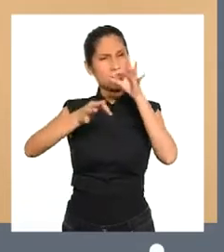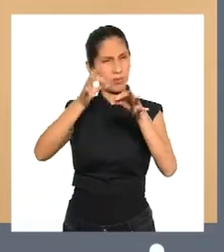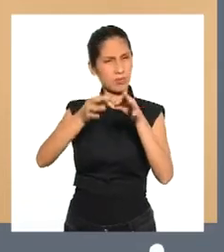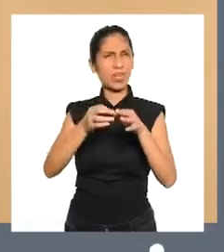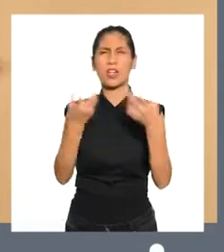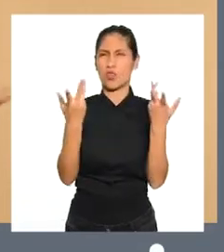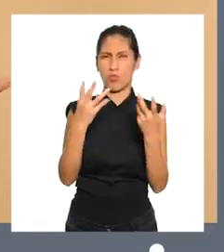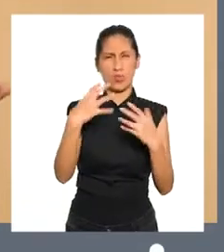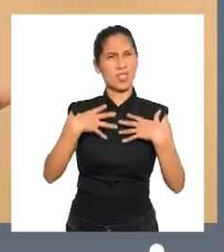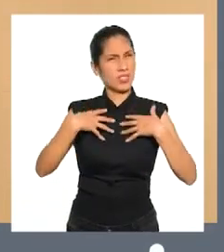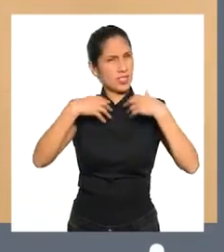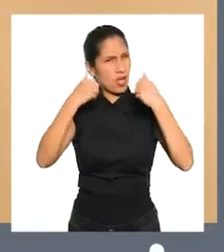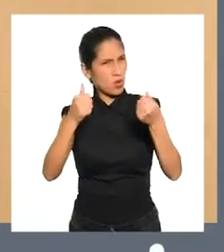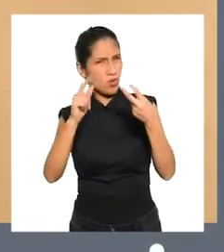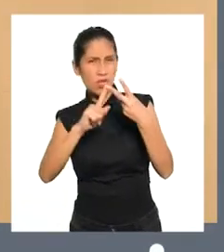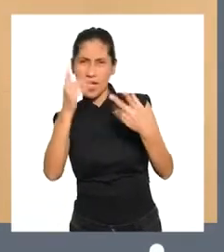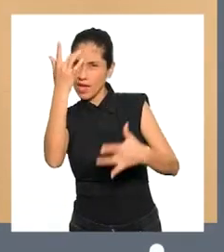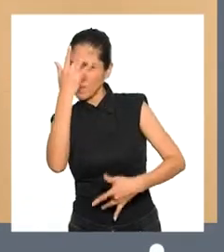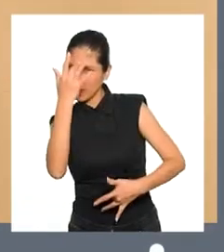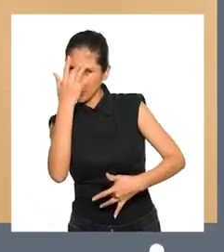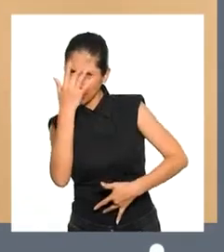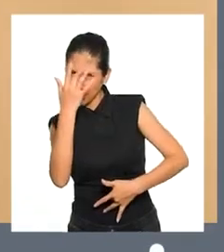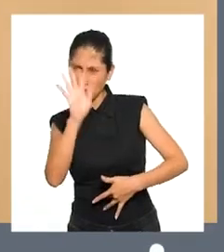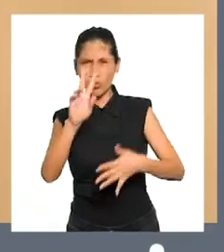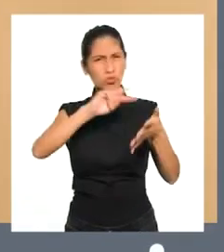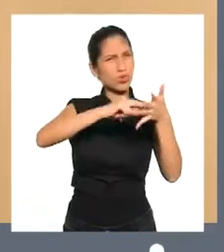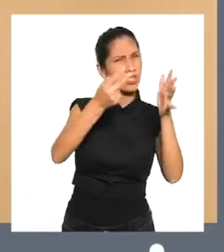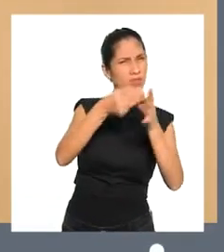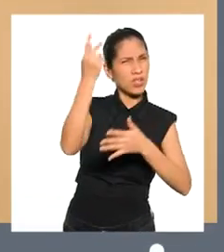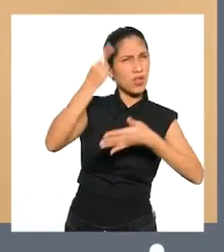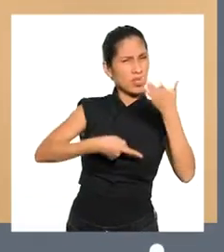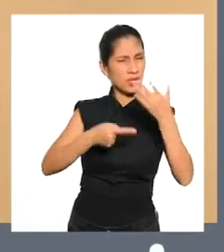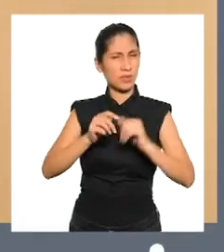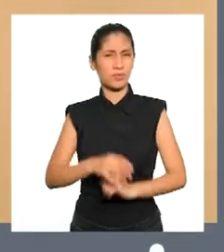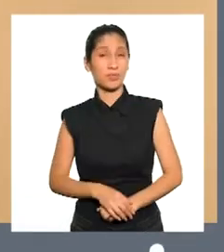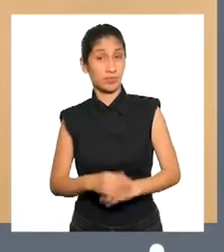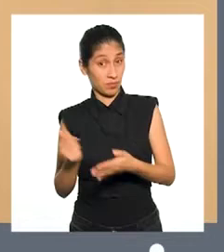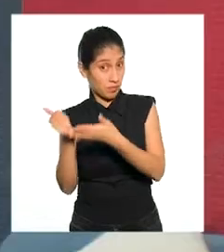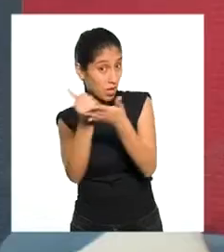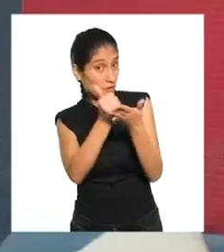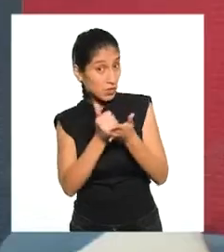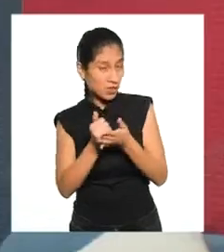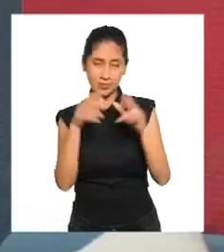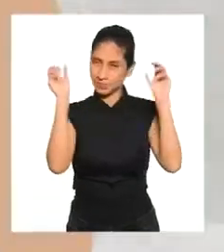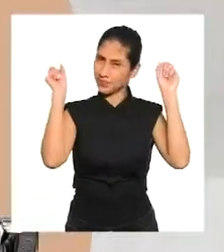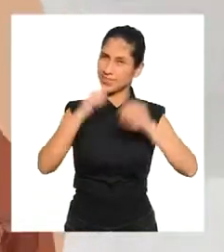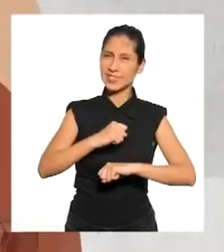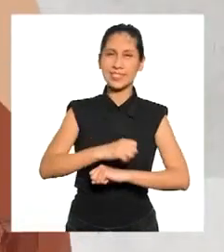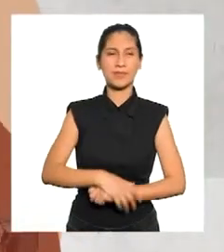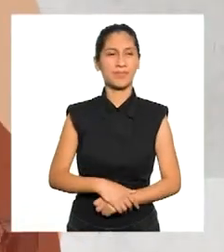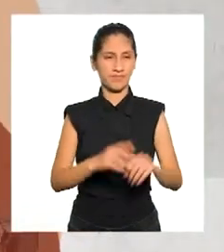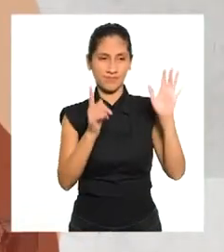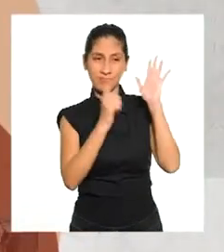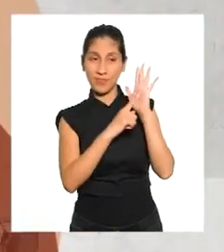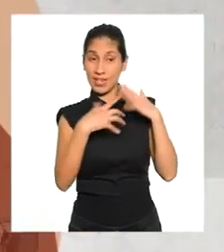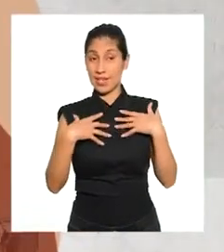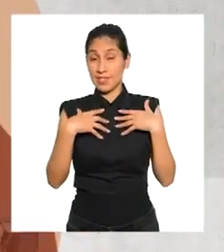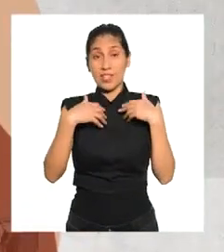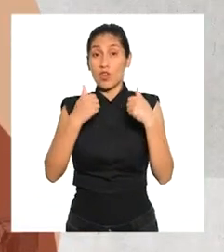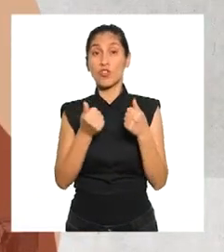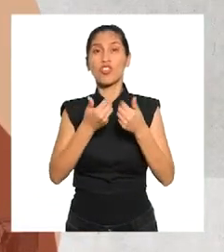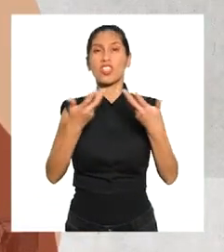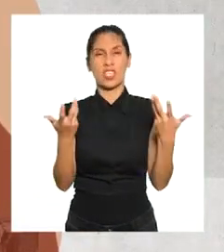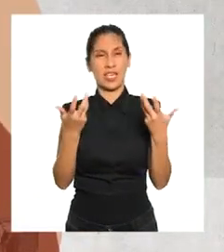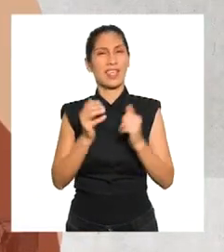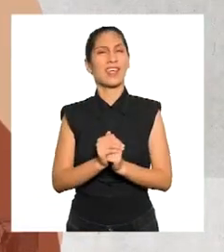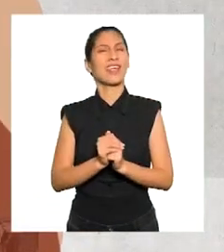salud, enfermedad y de algunos determinantes de la salud. ¿Me ayudan? Claro, profesor. La salud es el logro